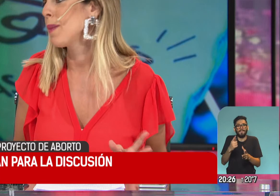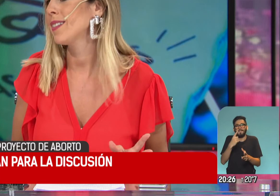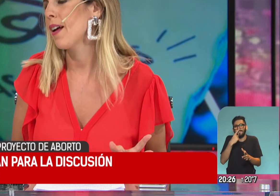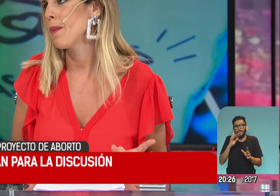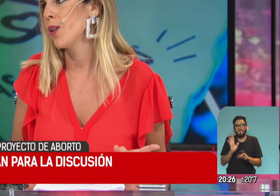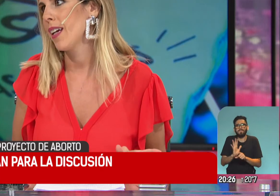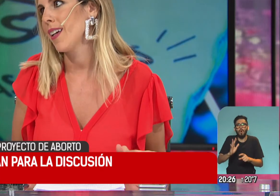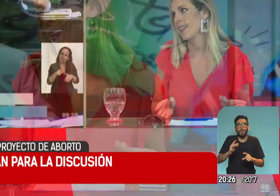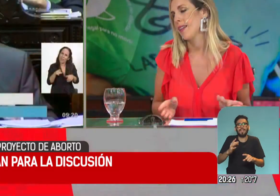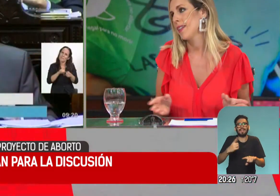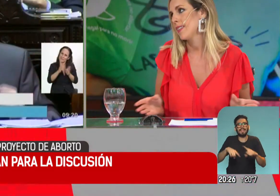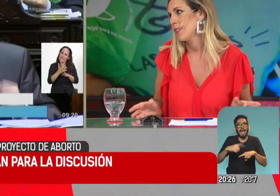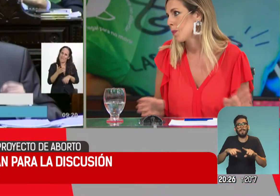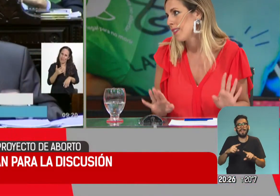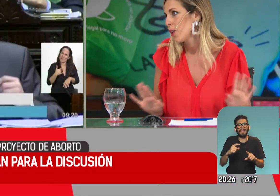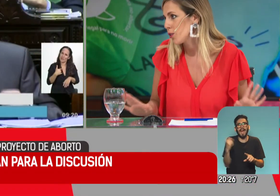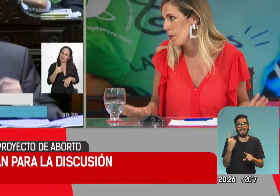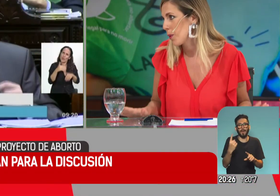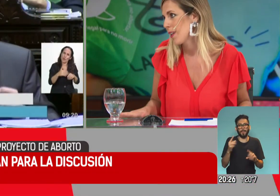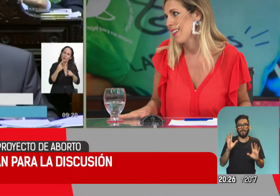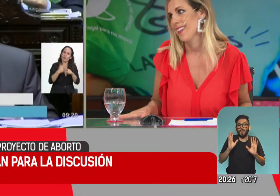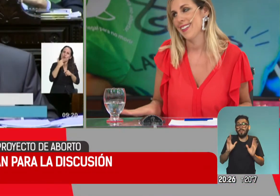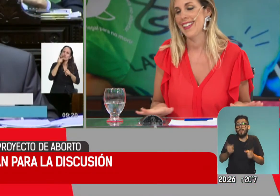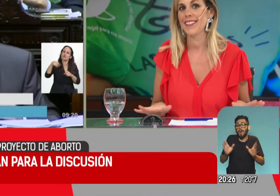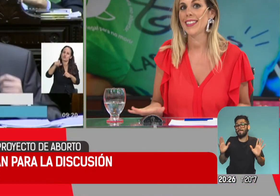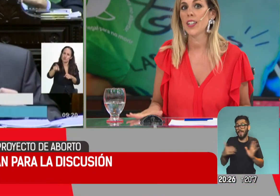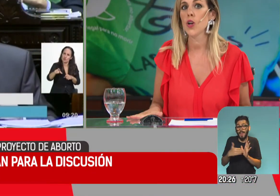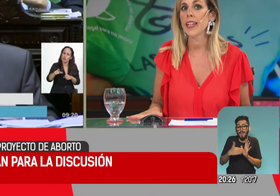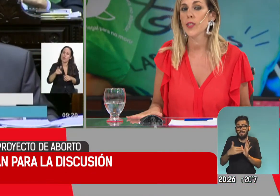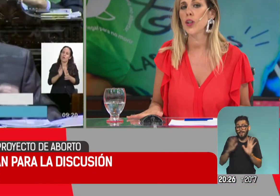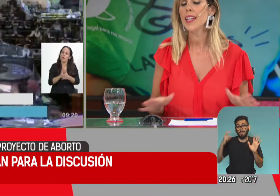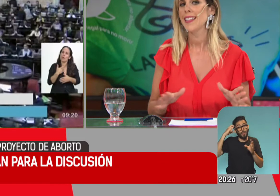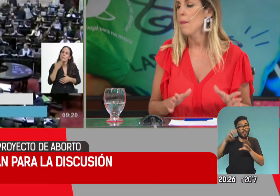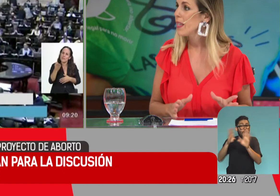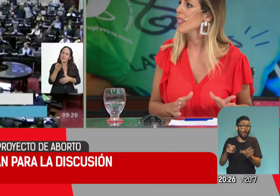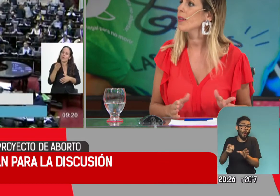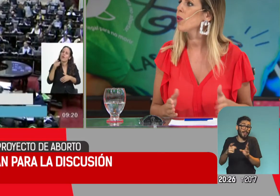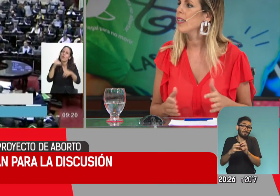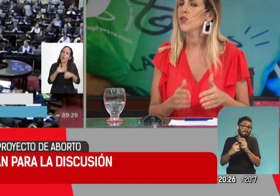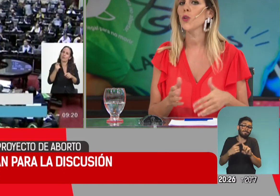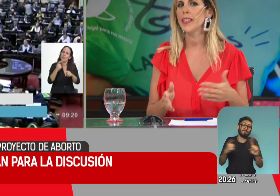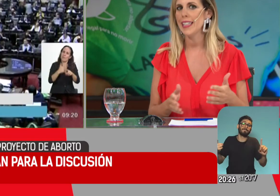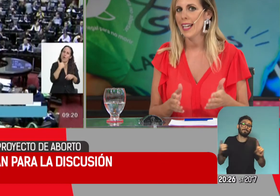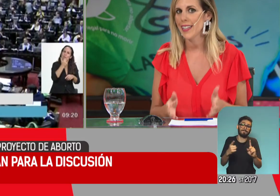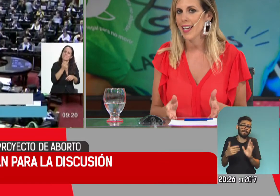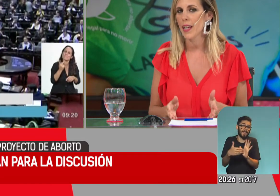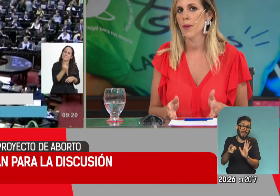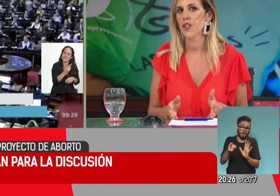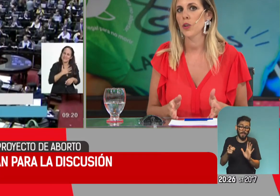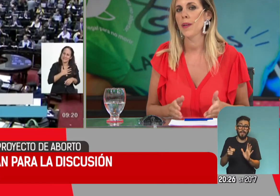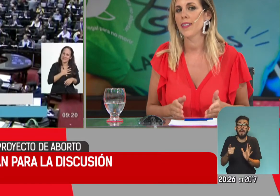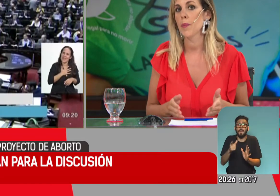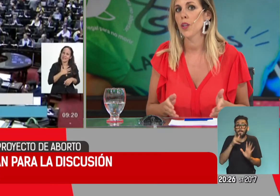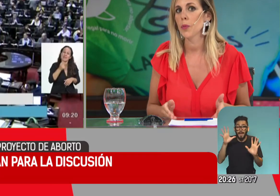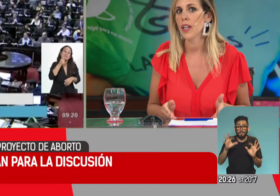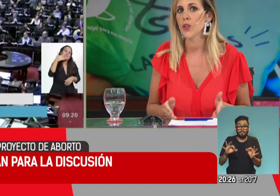supuesto, también sabemos que el debate está supeditado a los tiempos del debate en el Congreso. También sabemos que todo indicaría que el